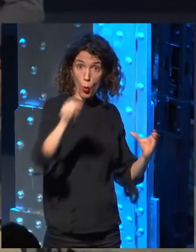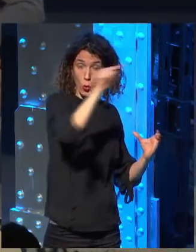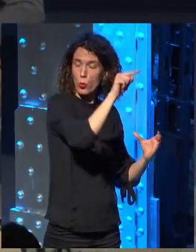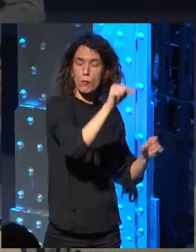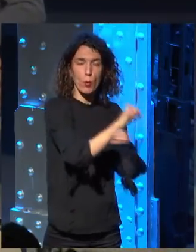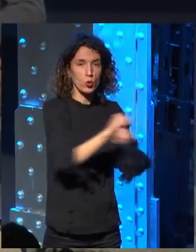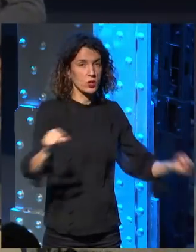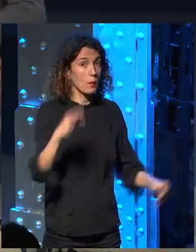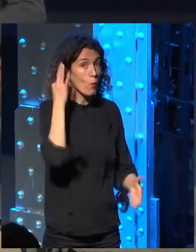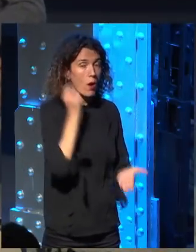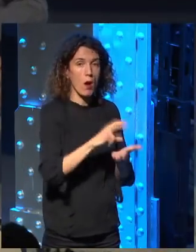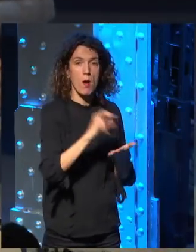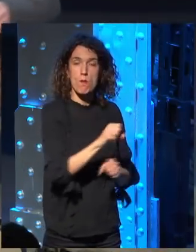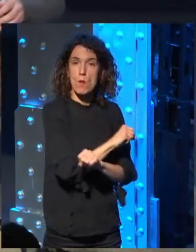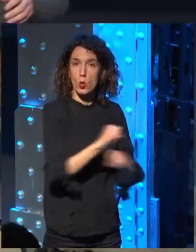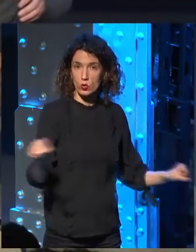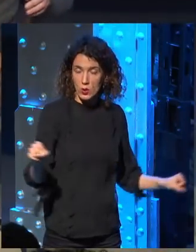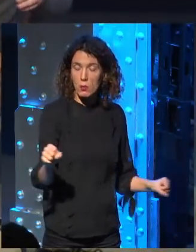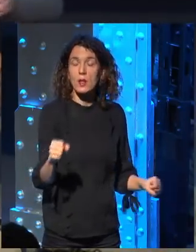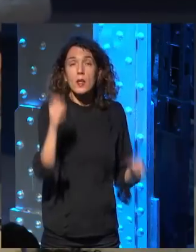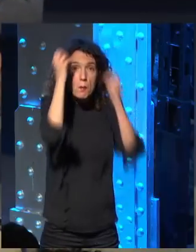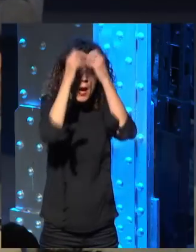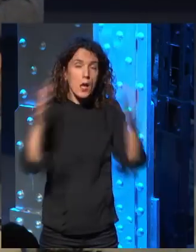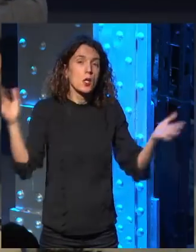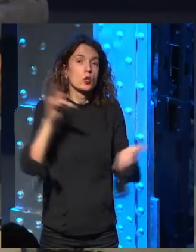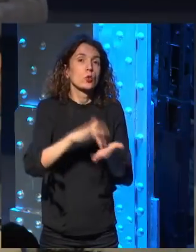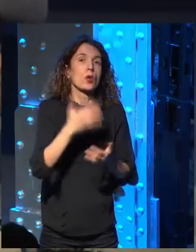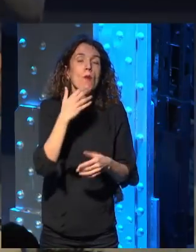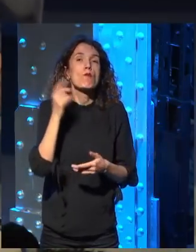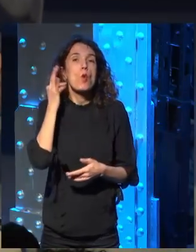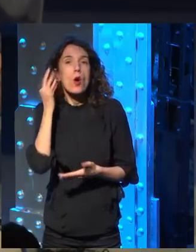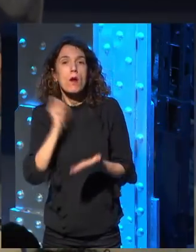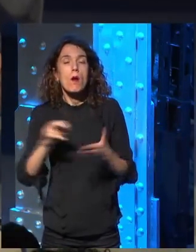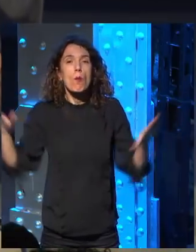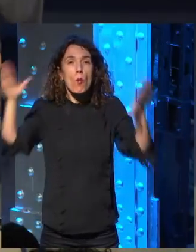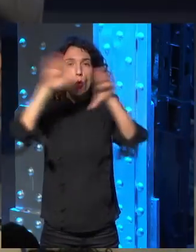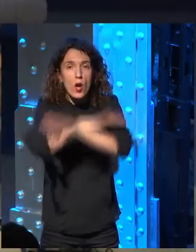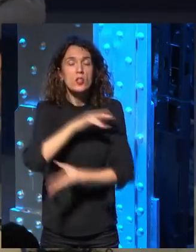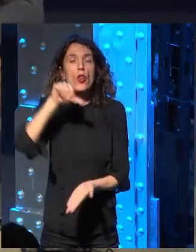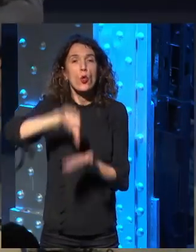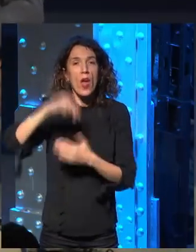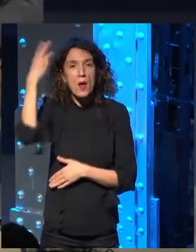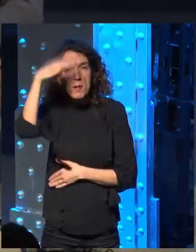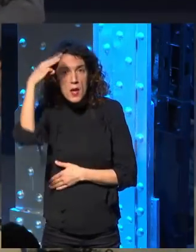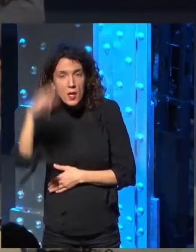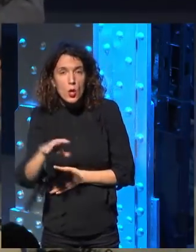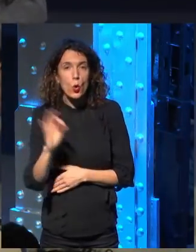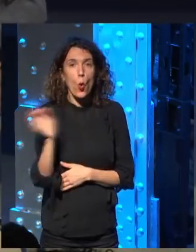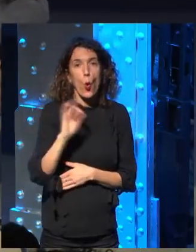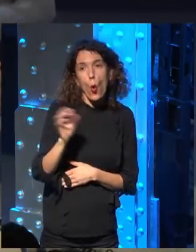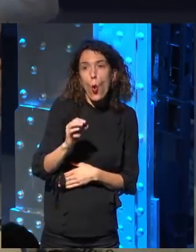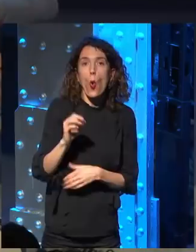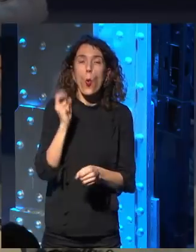siendo imposible, ¿no? Es decir, imagínate una mujer caminando de noche por la Ciudad de México, por Honduras,